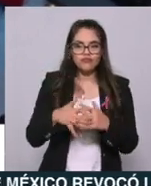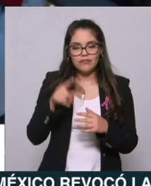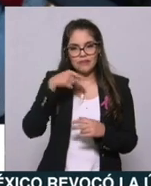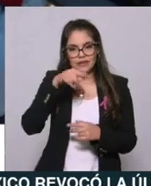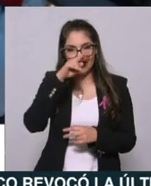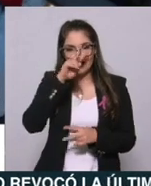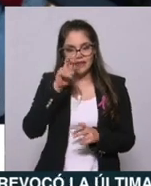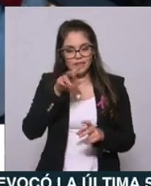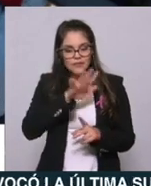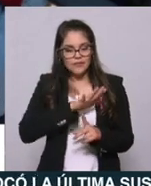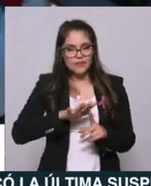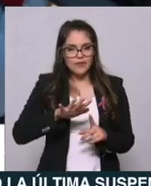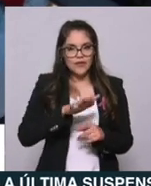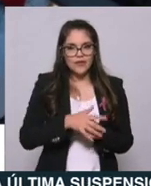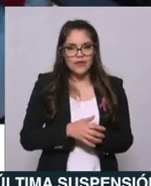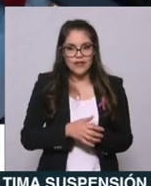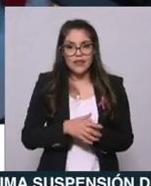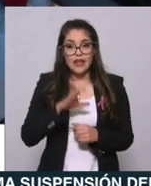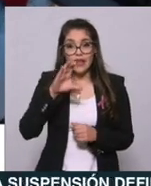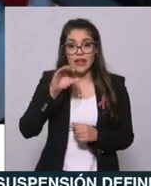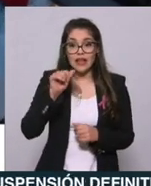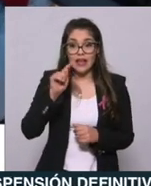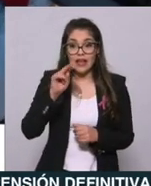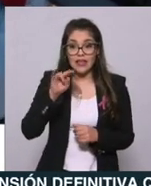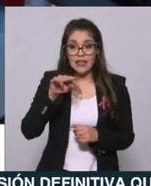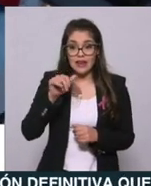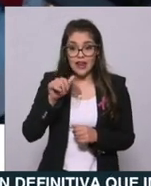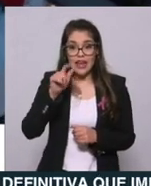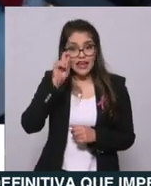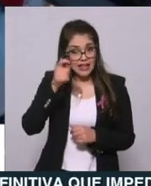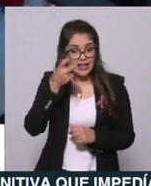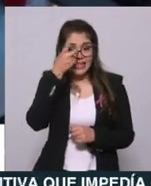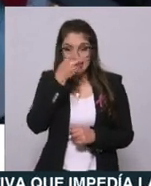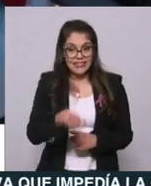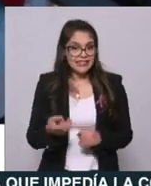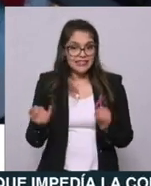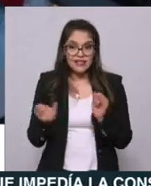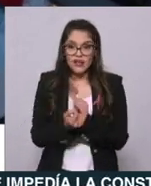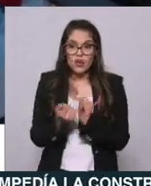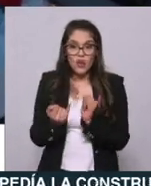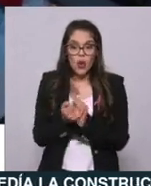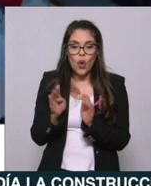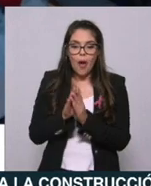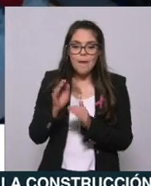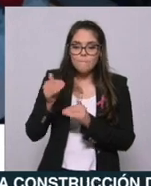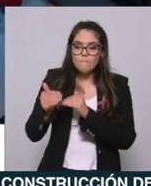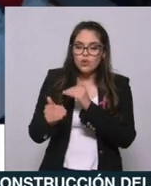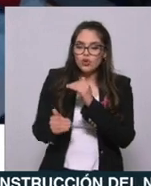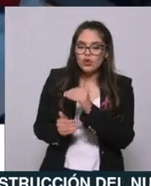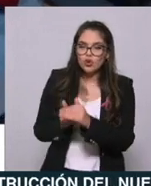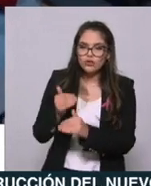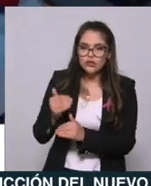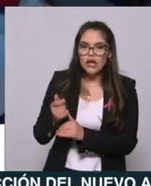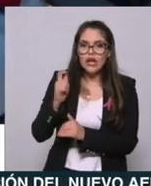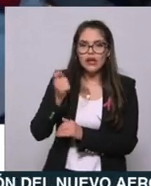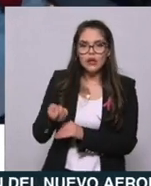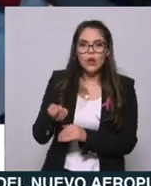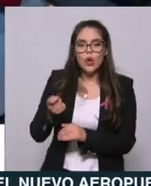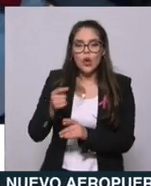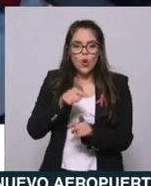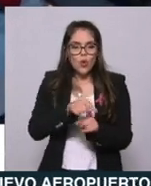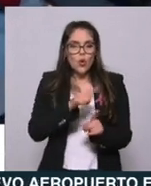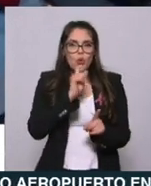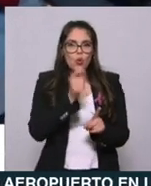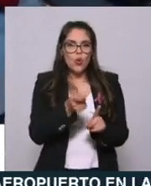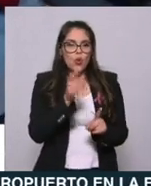nuestro territorio. La Catrina de Posadas es eso, es el proceso de